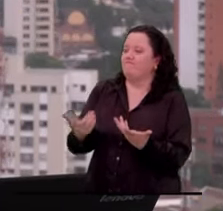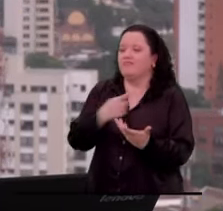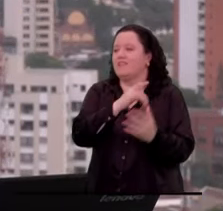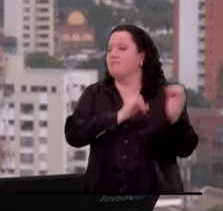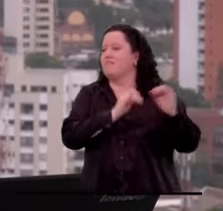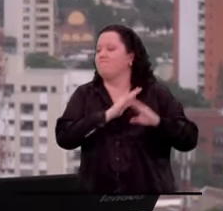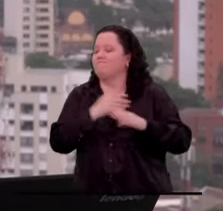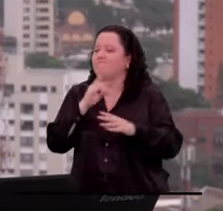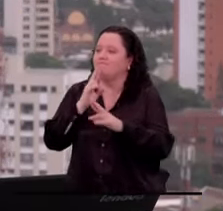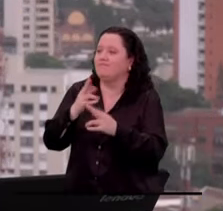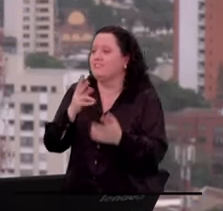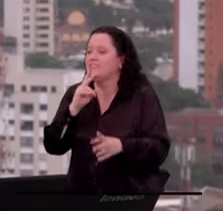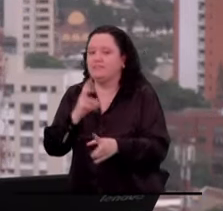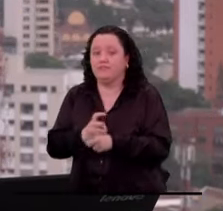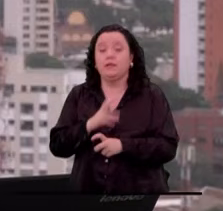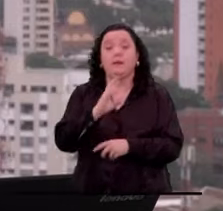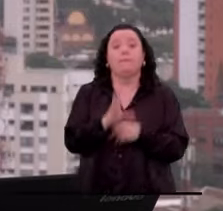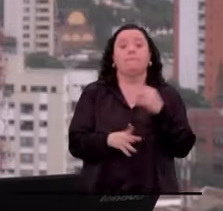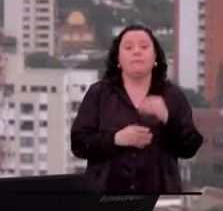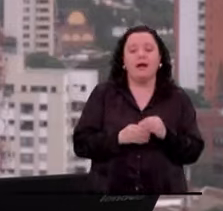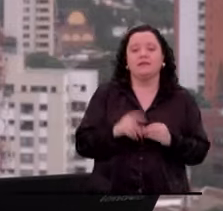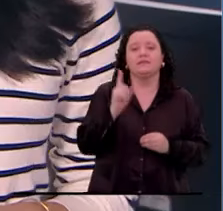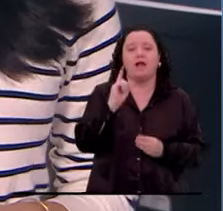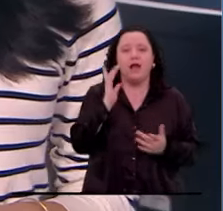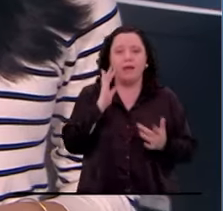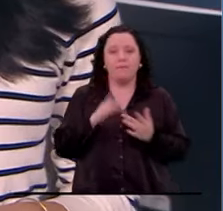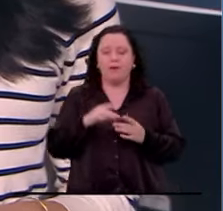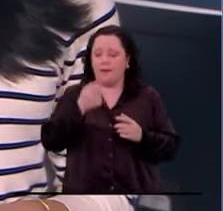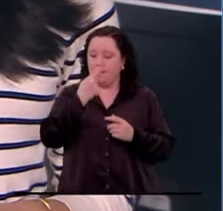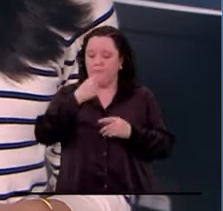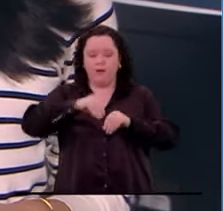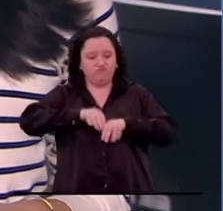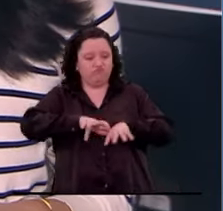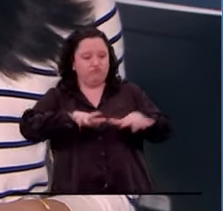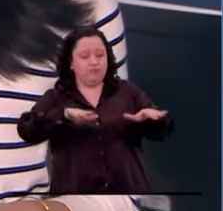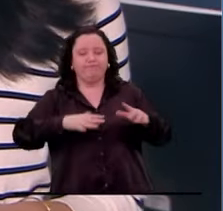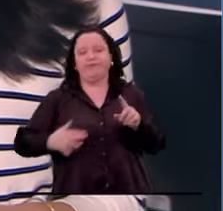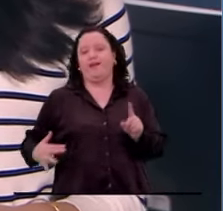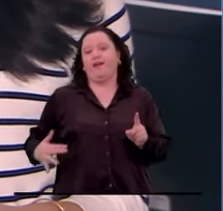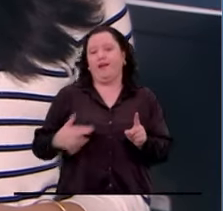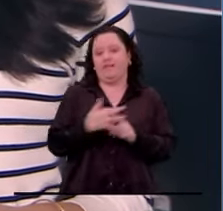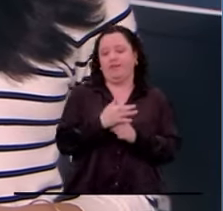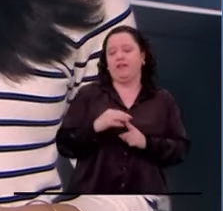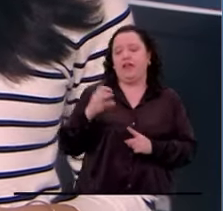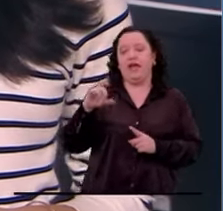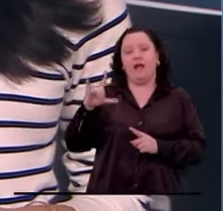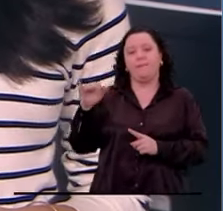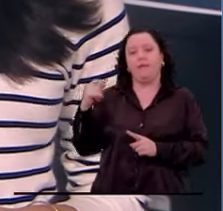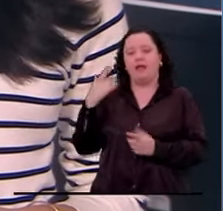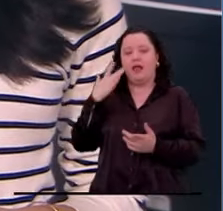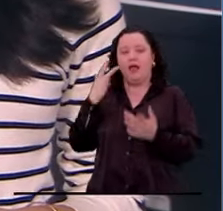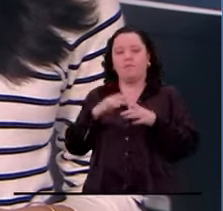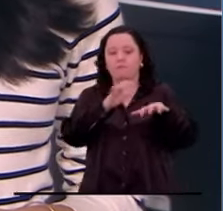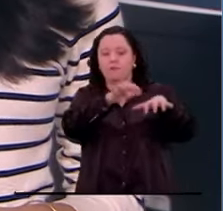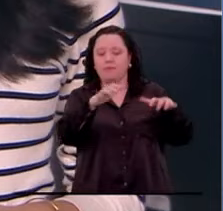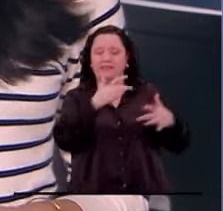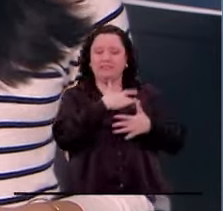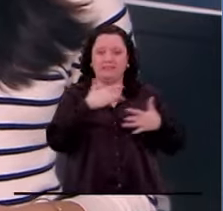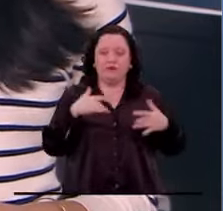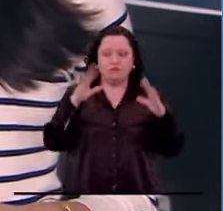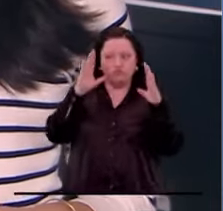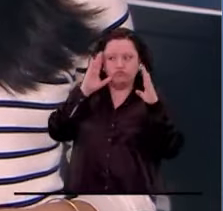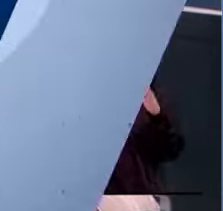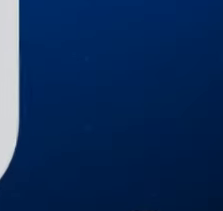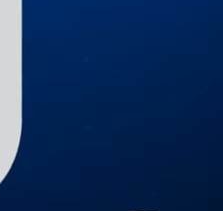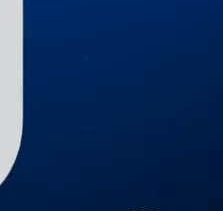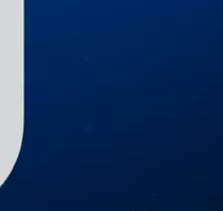y también hay afectación para la distribución de medicamentos. María Camila Roa, ¿cuáles son las prestadoras de salud en alerta?